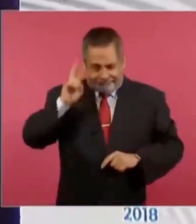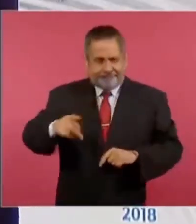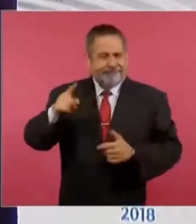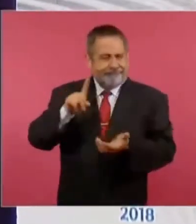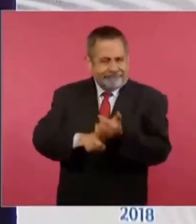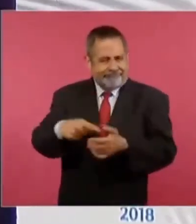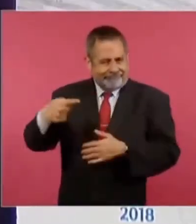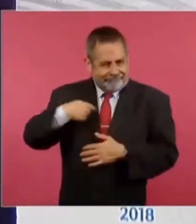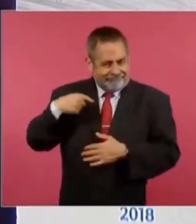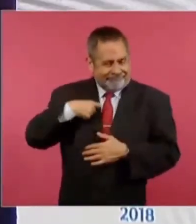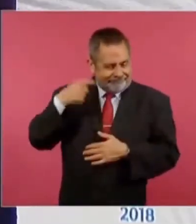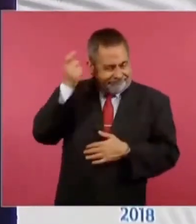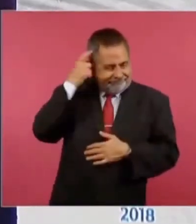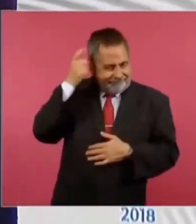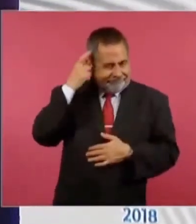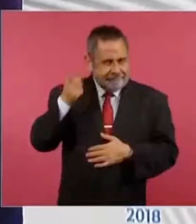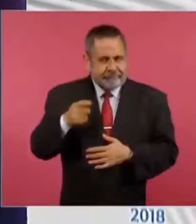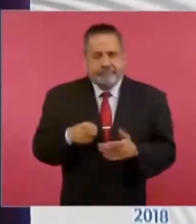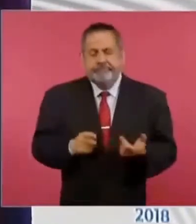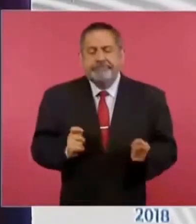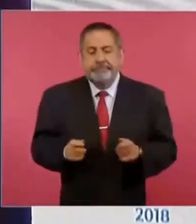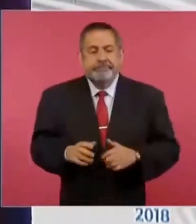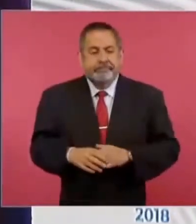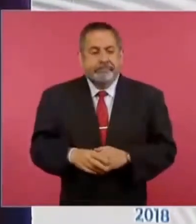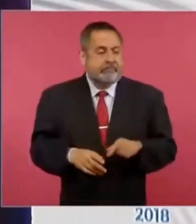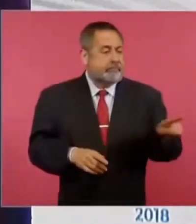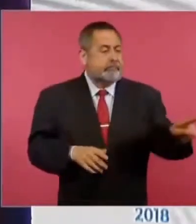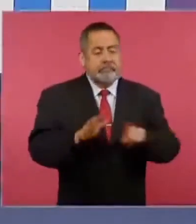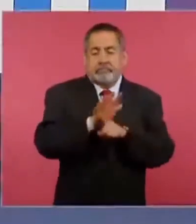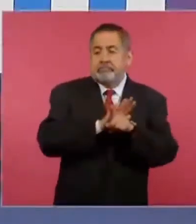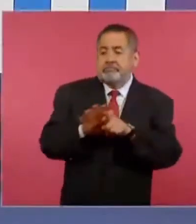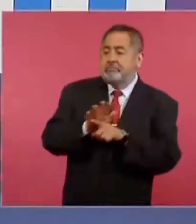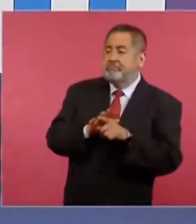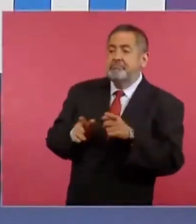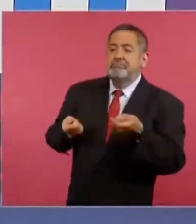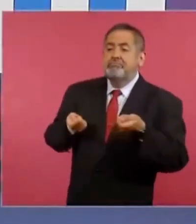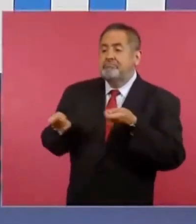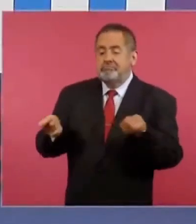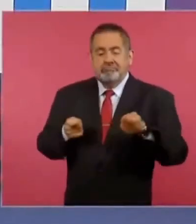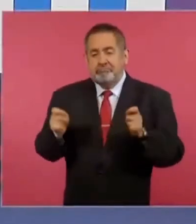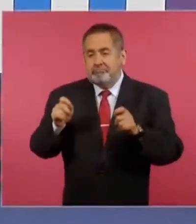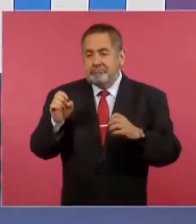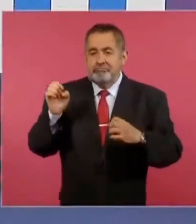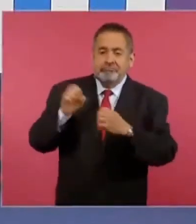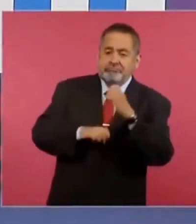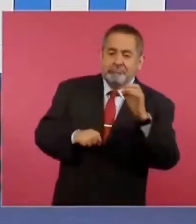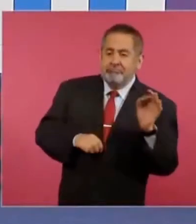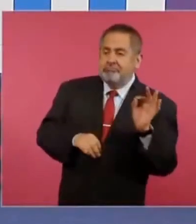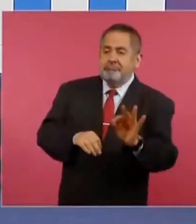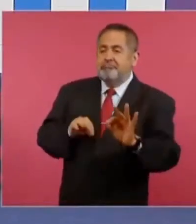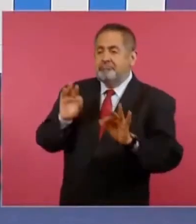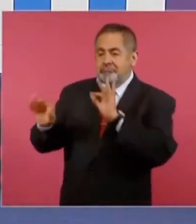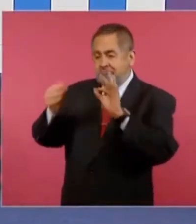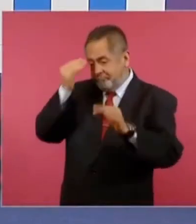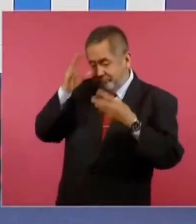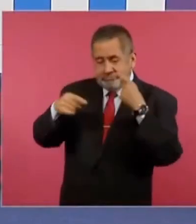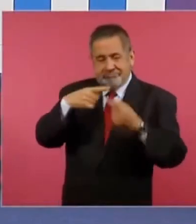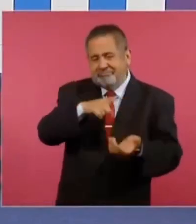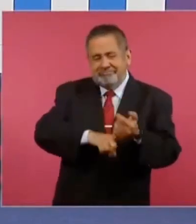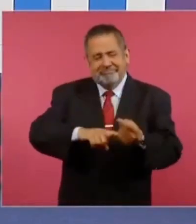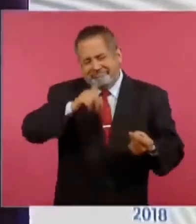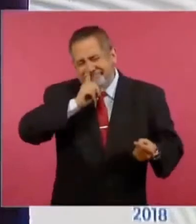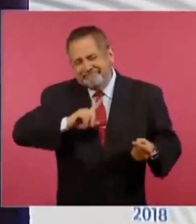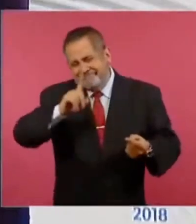porque es mucha la manipulación, el bombardeo de mentiras